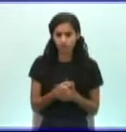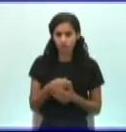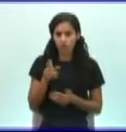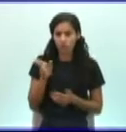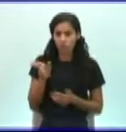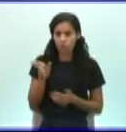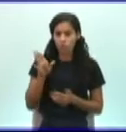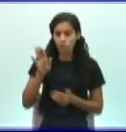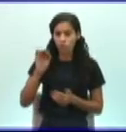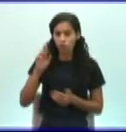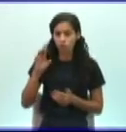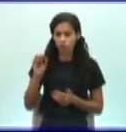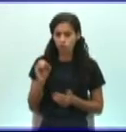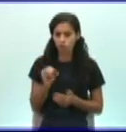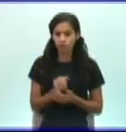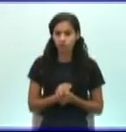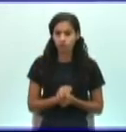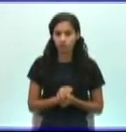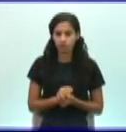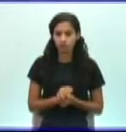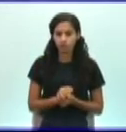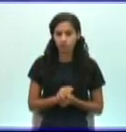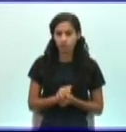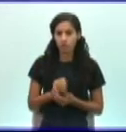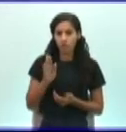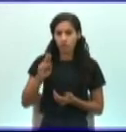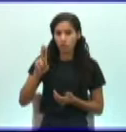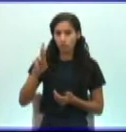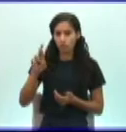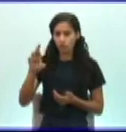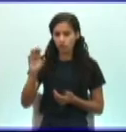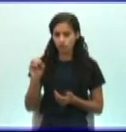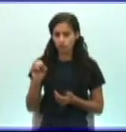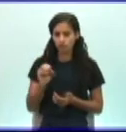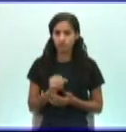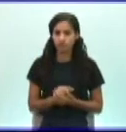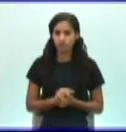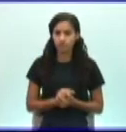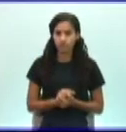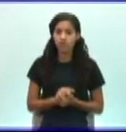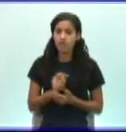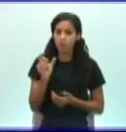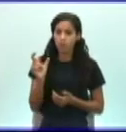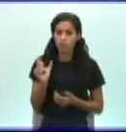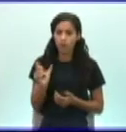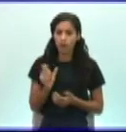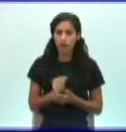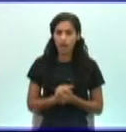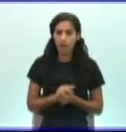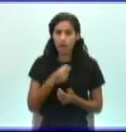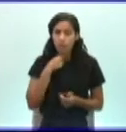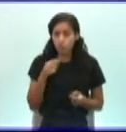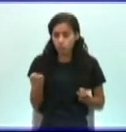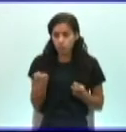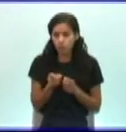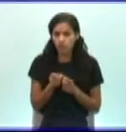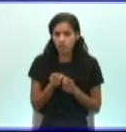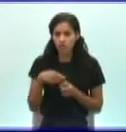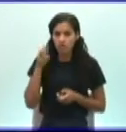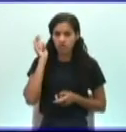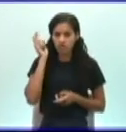burro. Volvamos a pronunciarla, burro. Esta palabra es corta y el